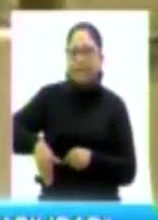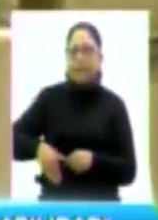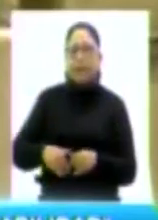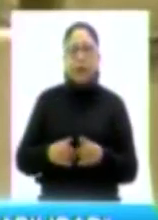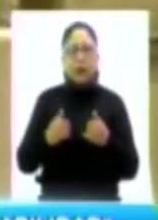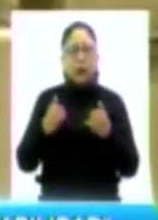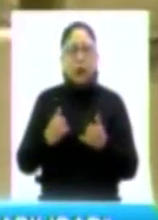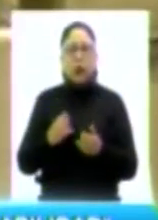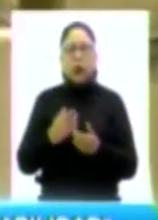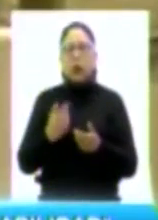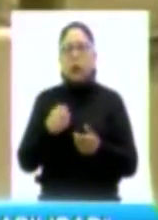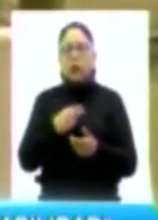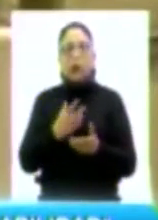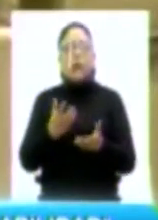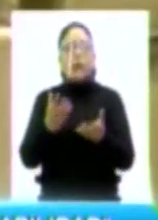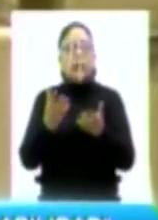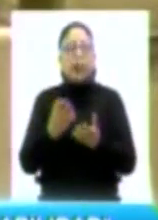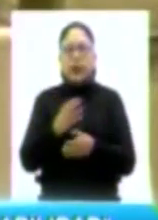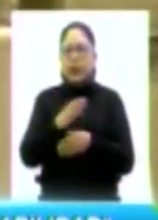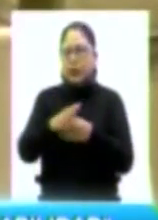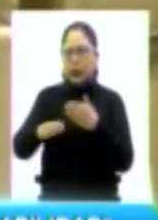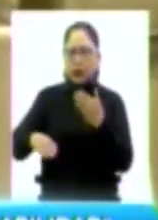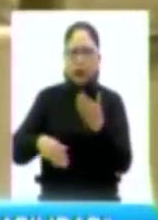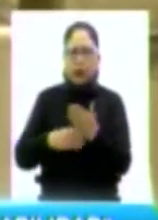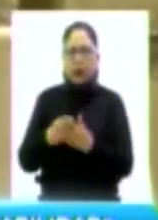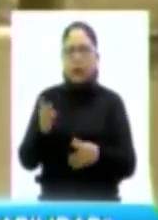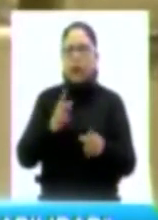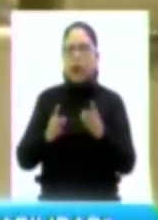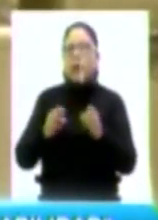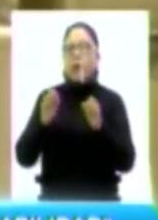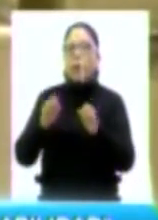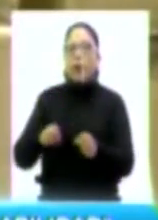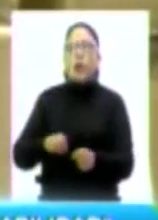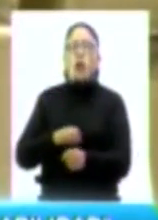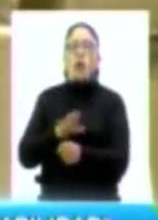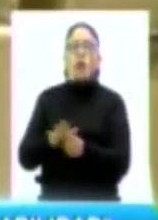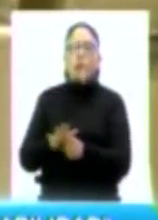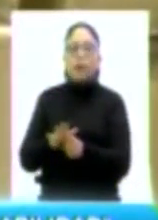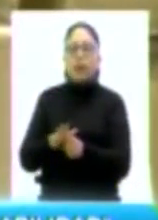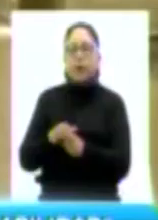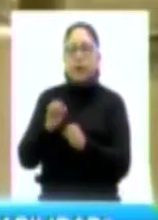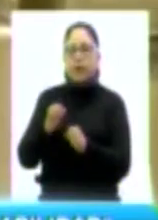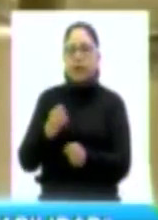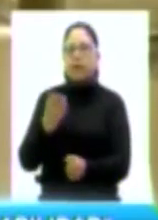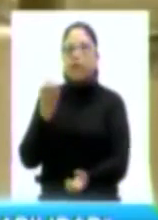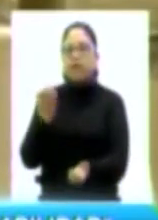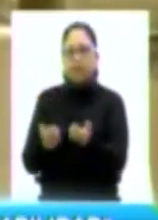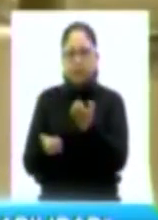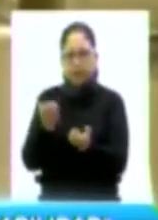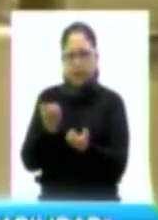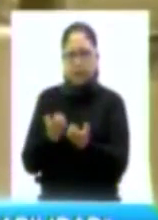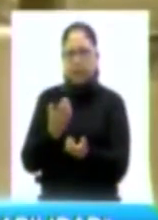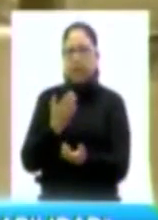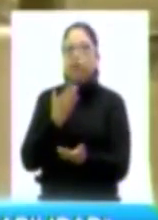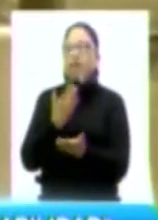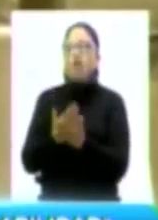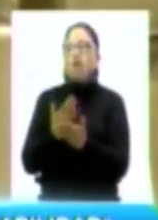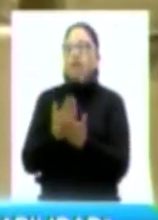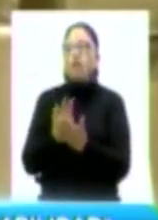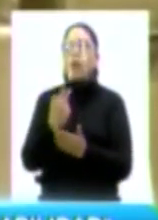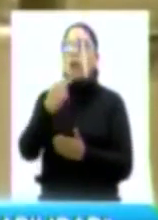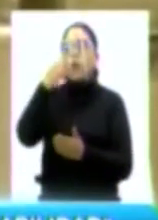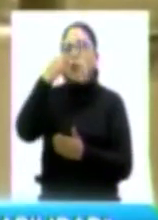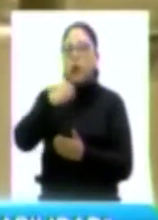queremos hacer los tests a todos, y la mayor parte, cuando empecemos a aplicar los tests que hemos traído,